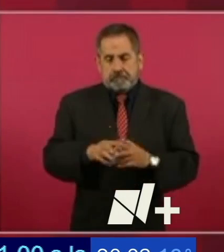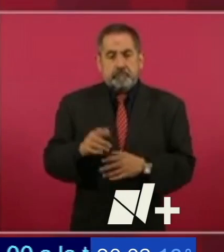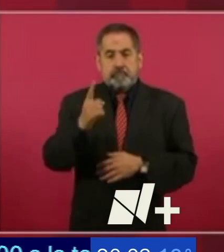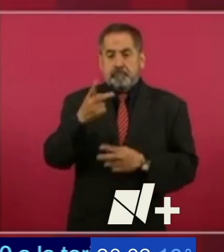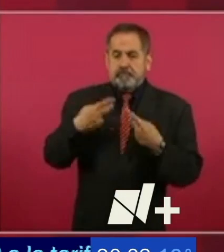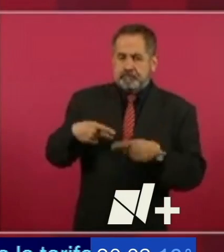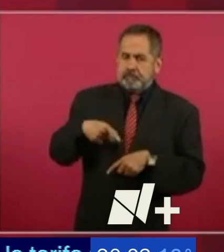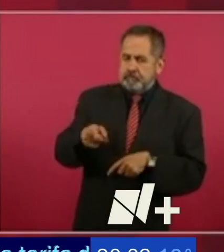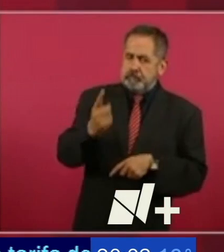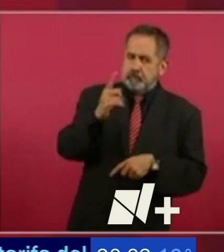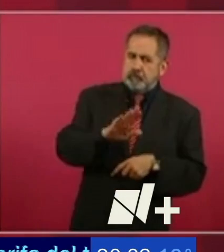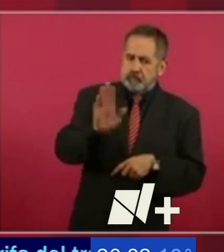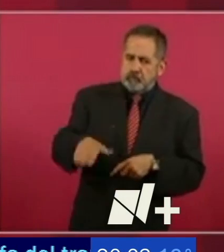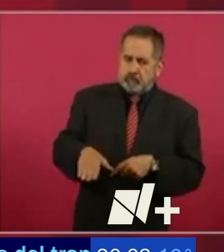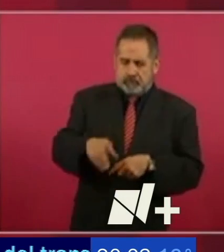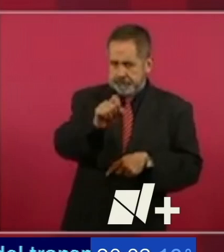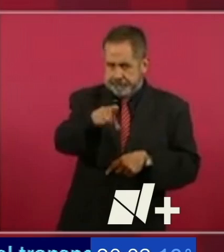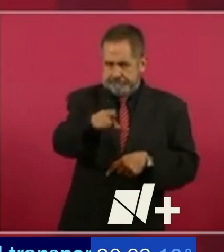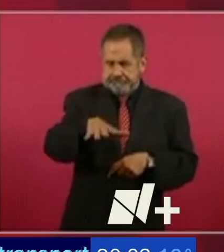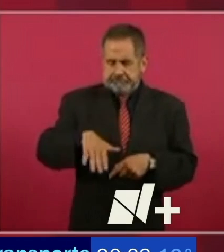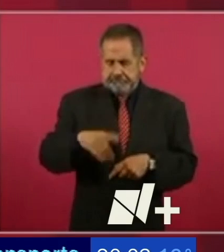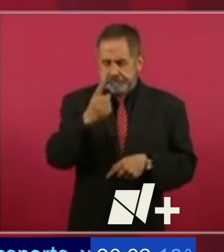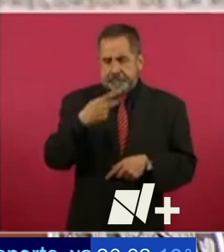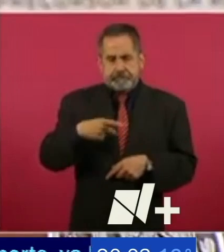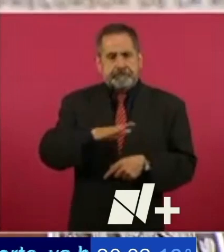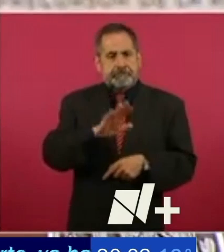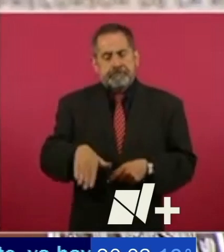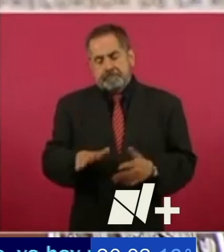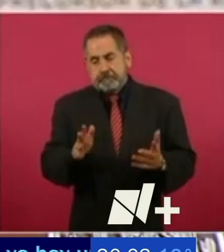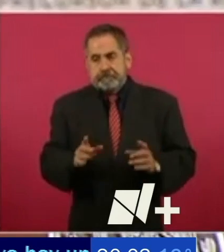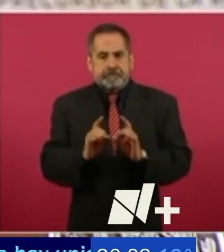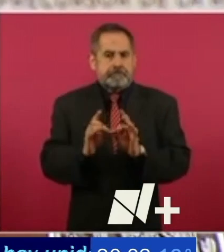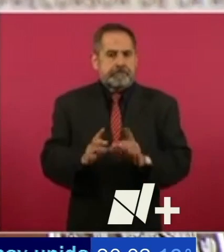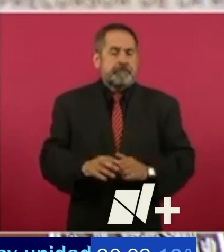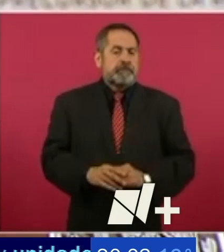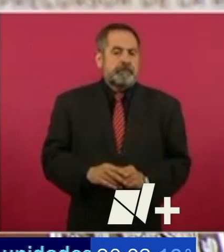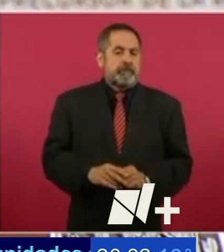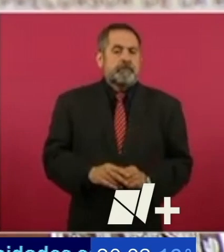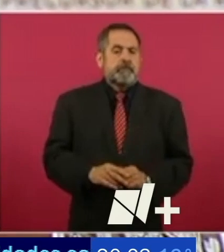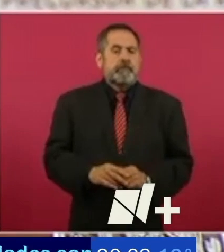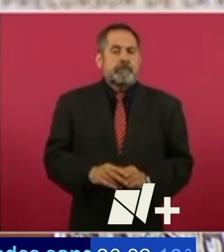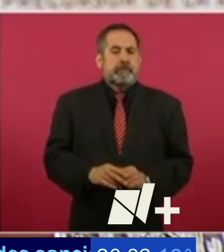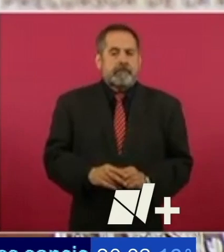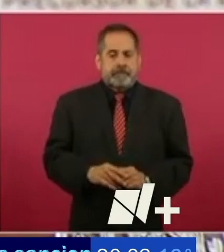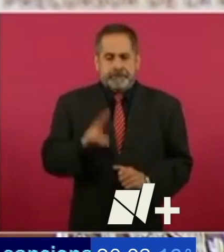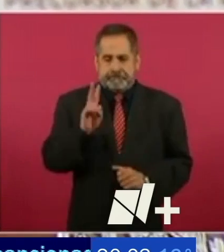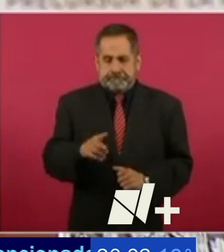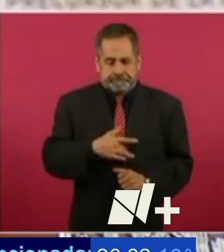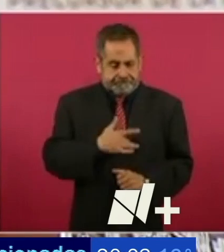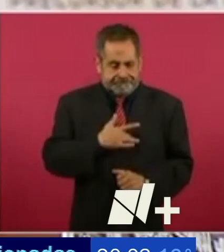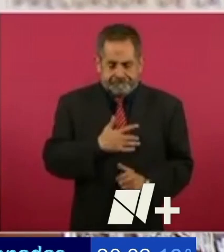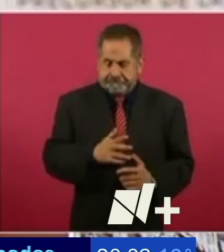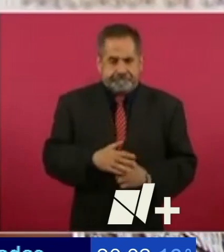presidente andrés manuel lópez obrador sobre este incidente y sobre los hechos desde luego ocurridos entes calculan